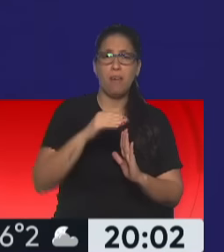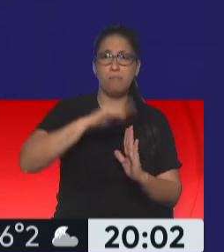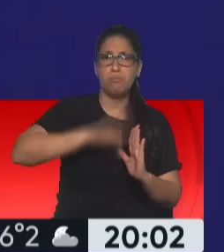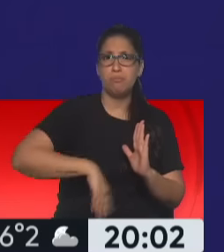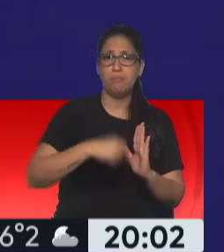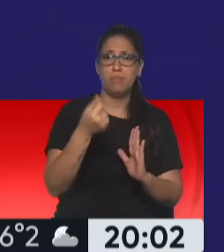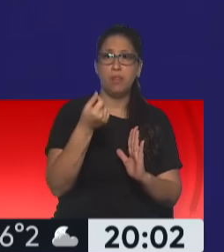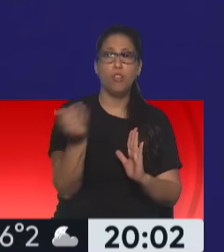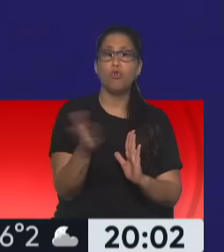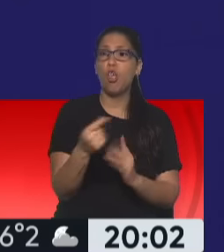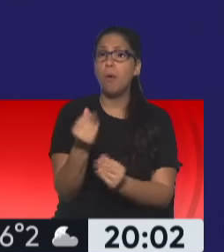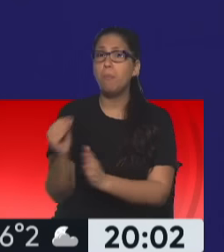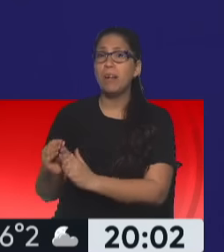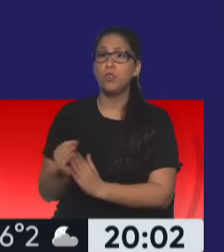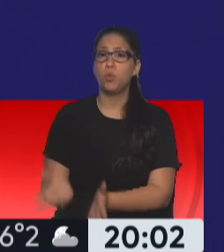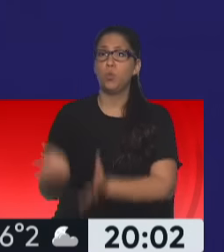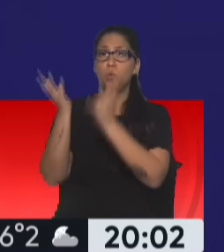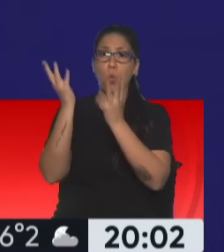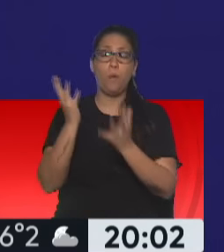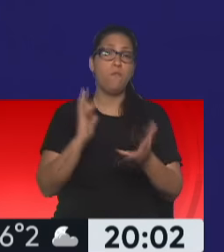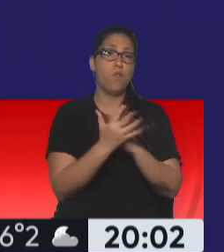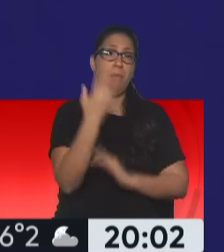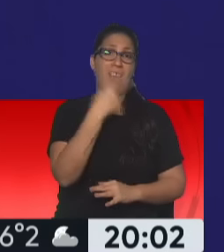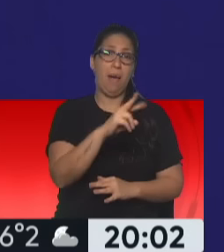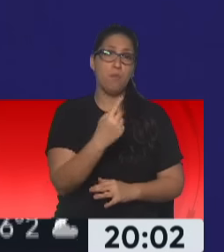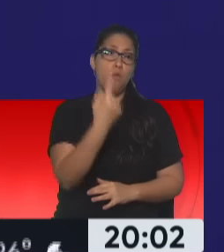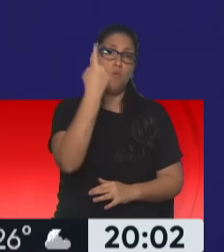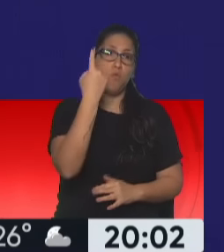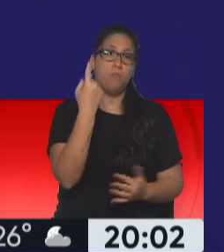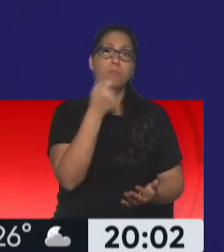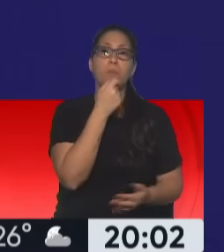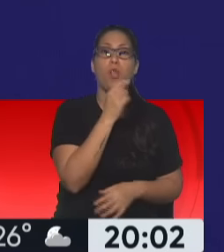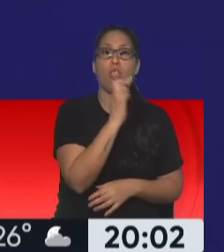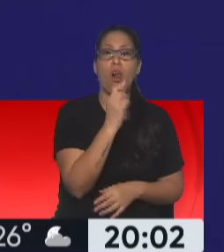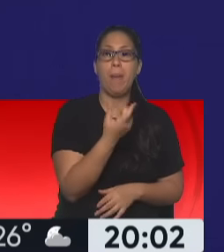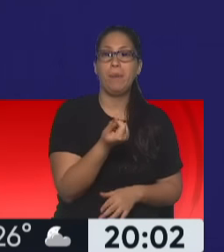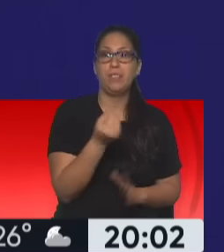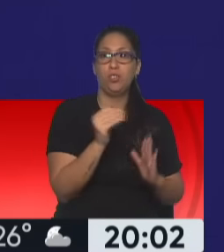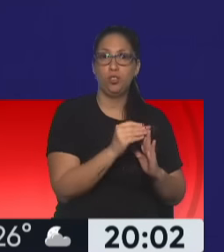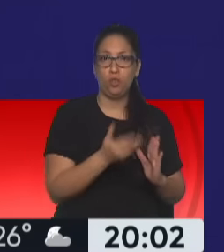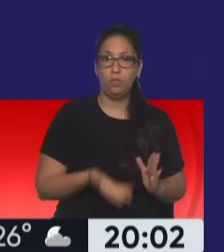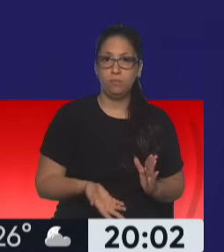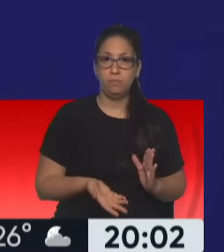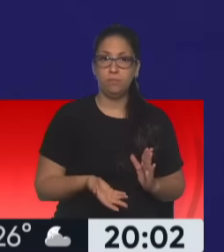unidades monetarias suben. El tipo de cambio es uno más. Es el precio del dólar.